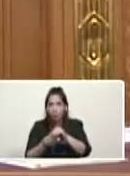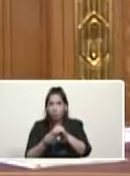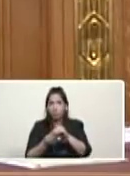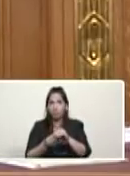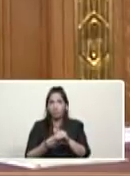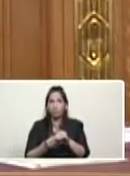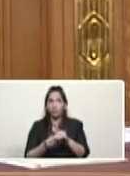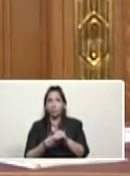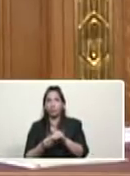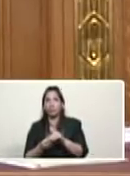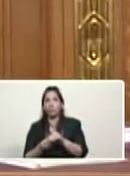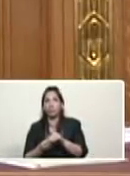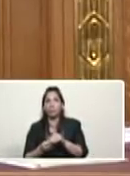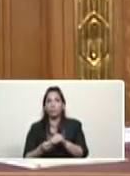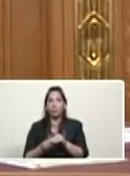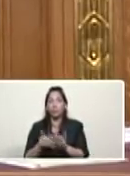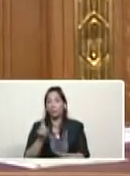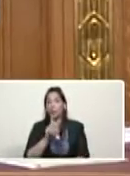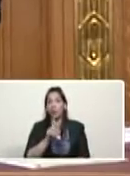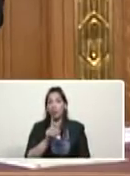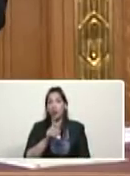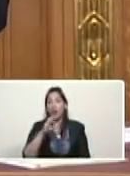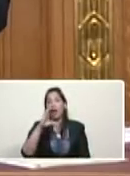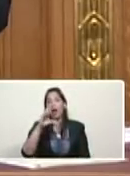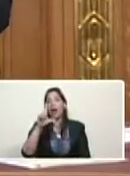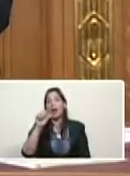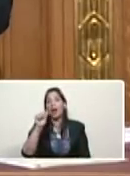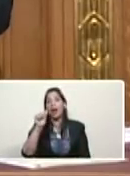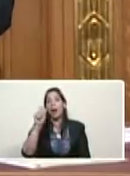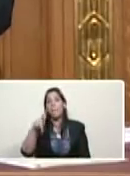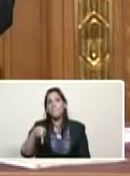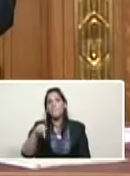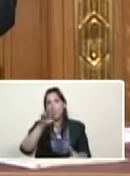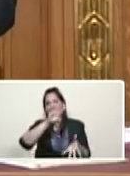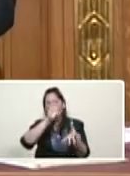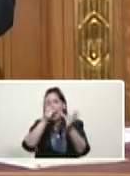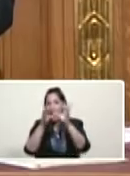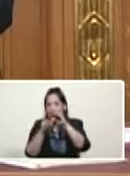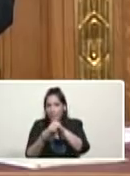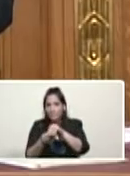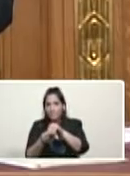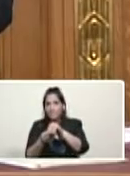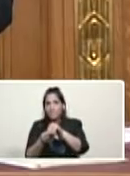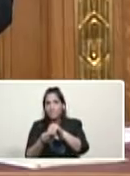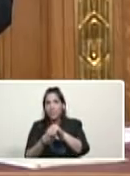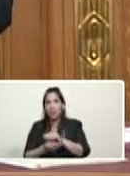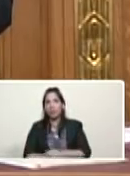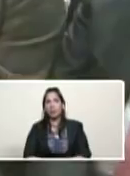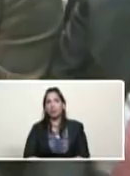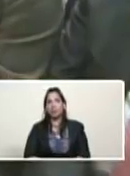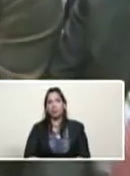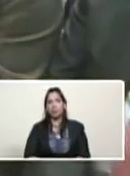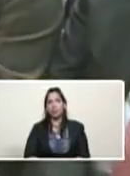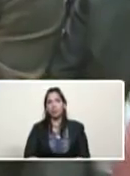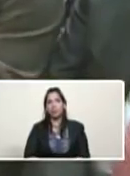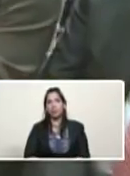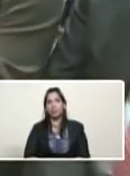CLAP, correcto. No es CLA, es CLAP. Como dice Pedro Carreño, no es CLAP, no es CLA, es